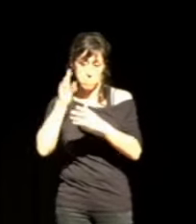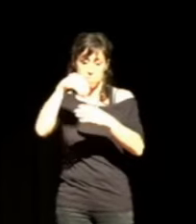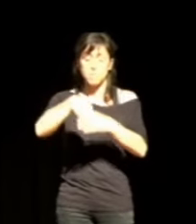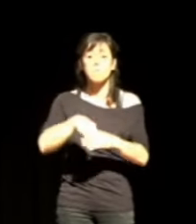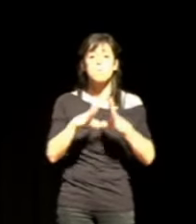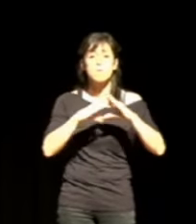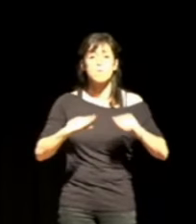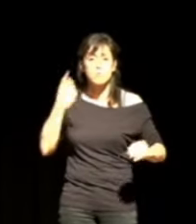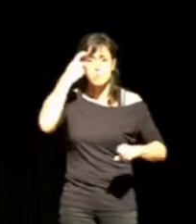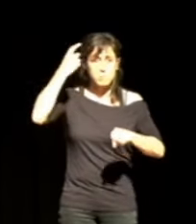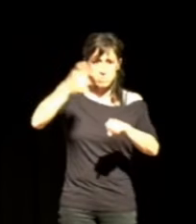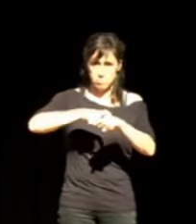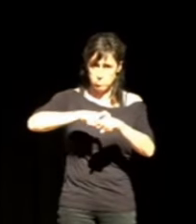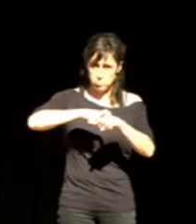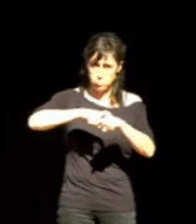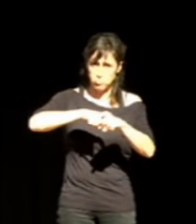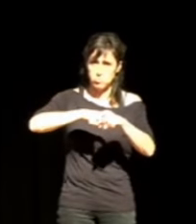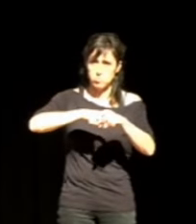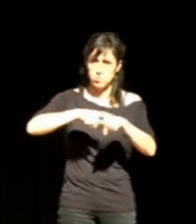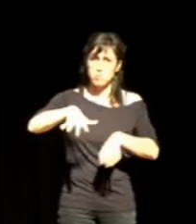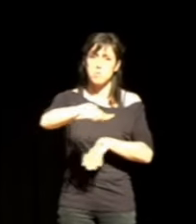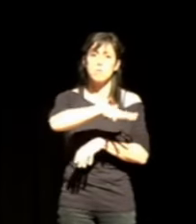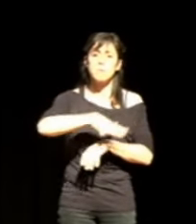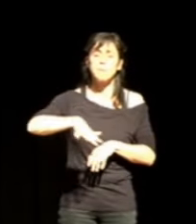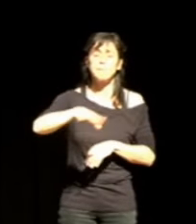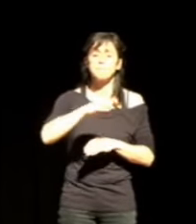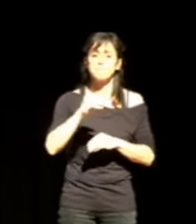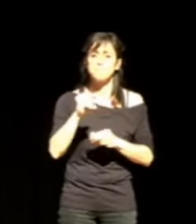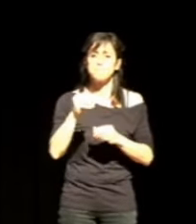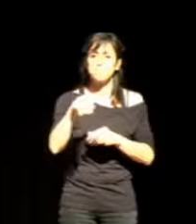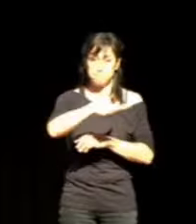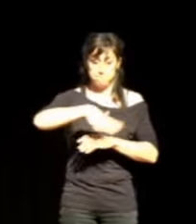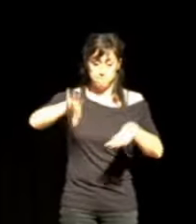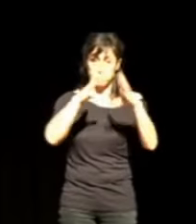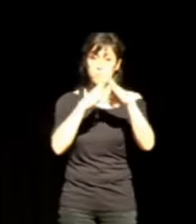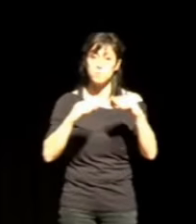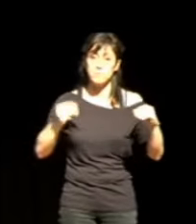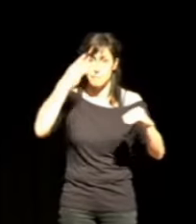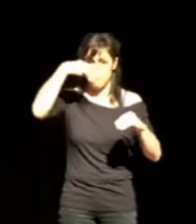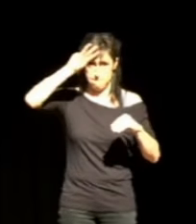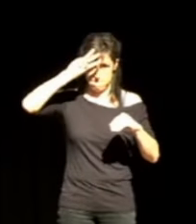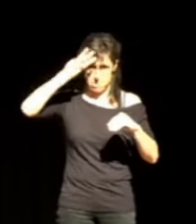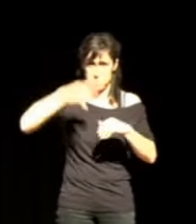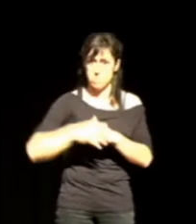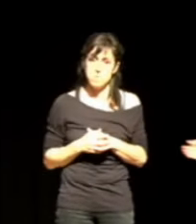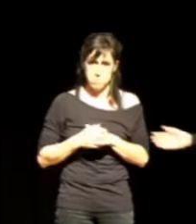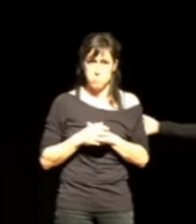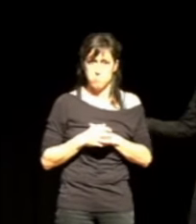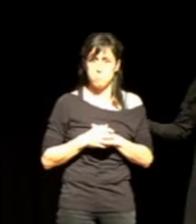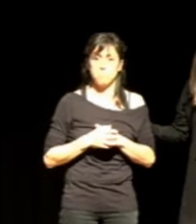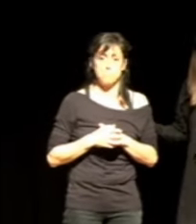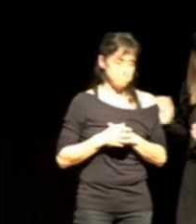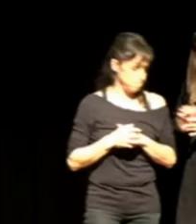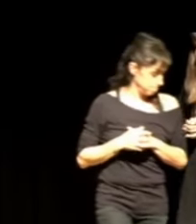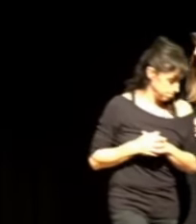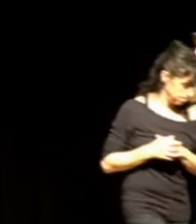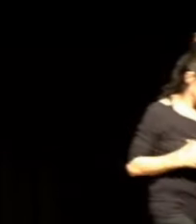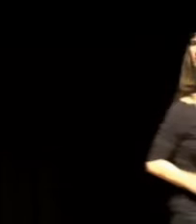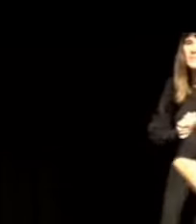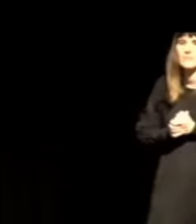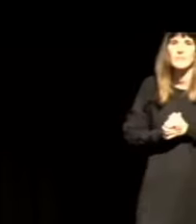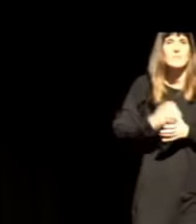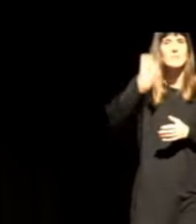Psicología de la Universidad Autónoma de México. Y la gente me volvió a preguntar lo mismo. Oye,